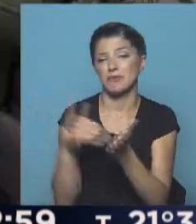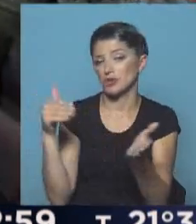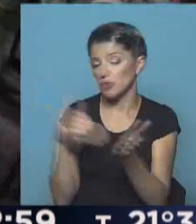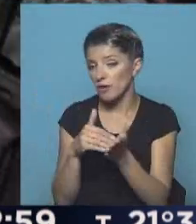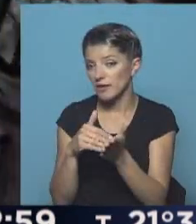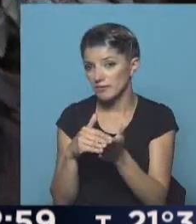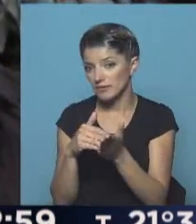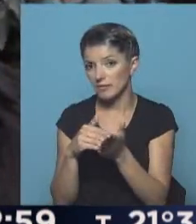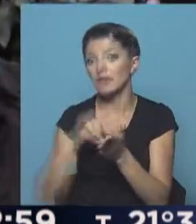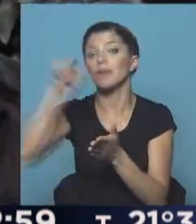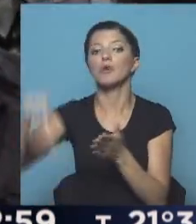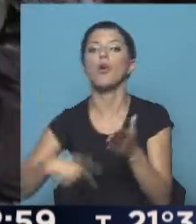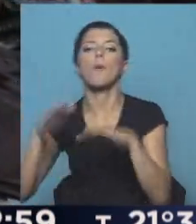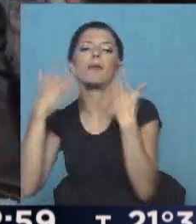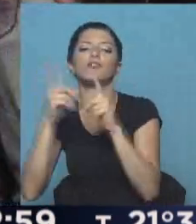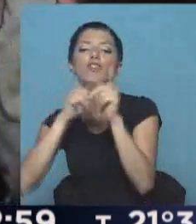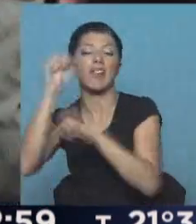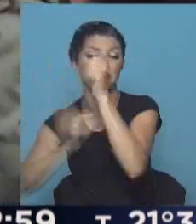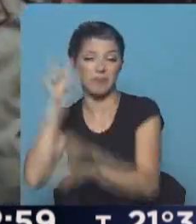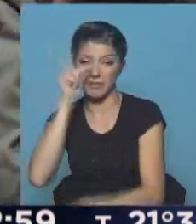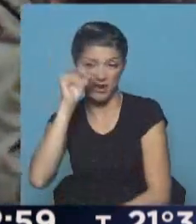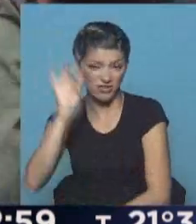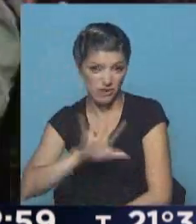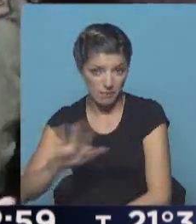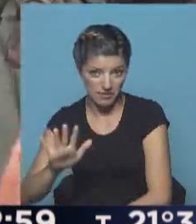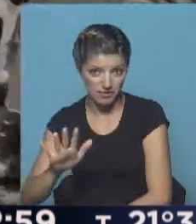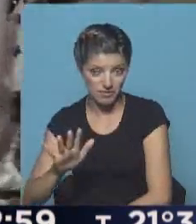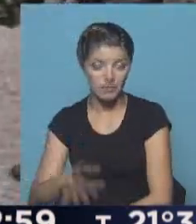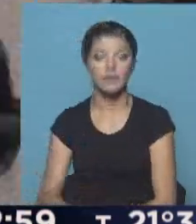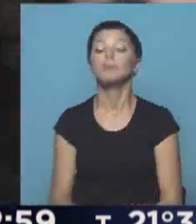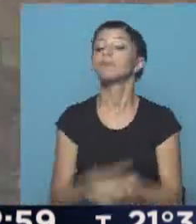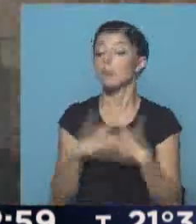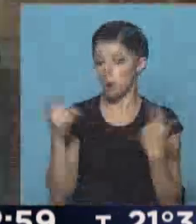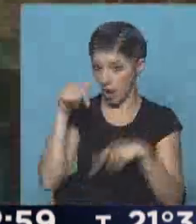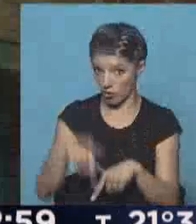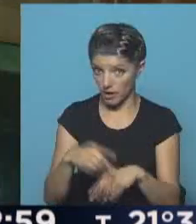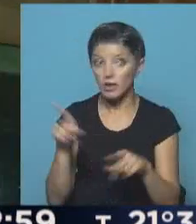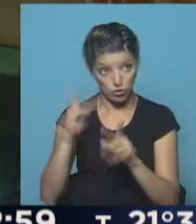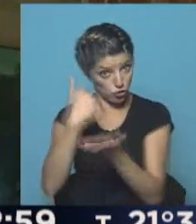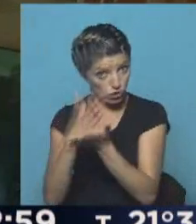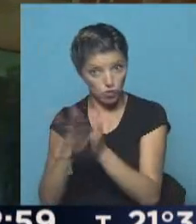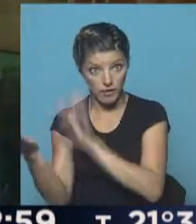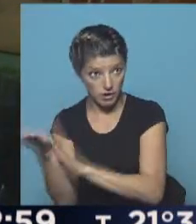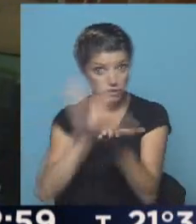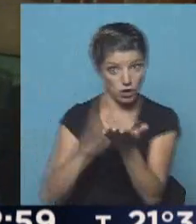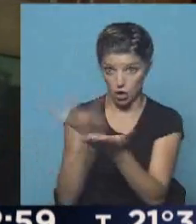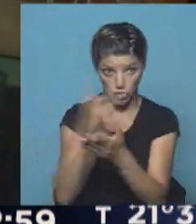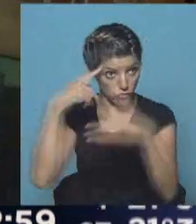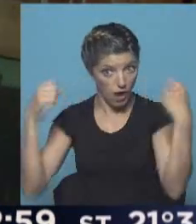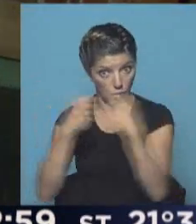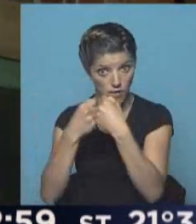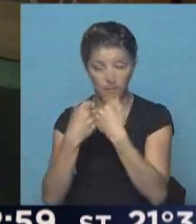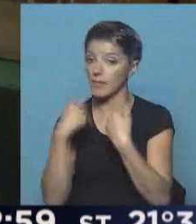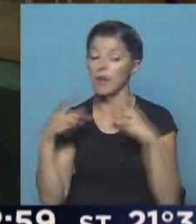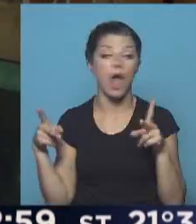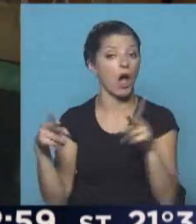por los beneficios del boom petrolero, y en este momento probablemente, y en esto concuerdan sectores de derecha y de izquierda, haya que hacer un ajuste.